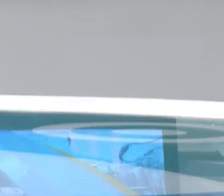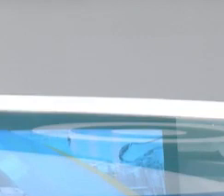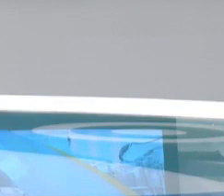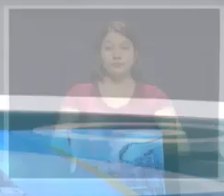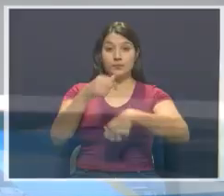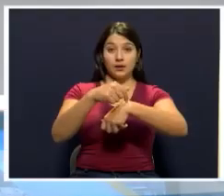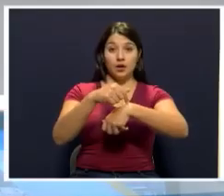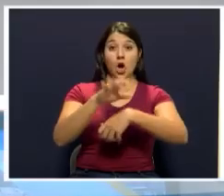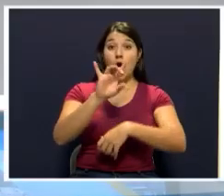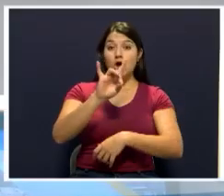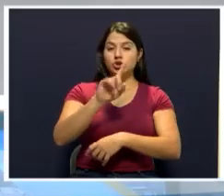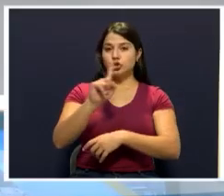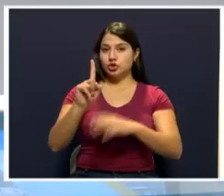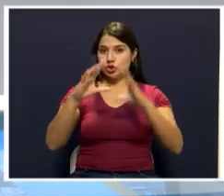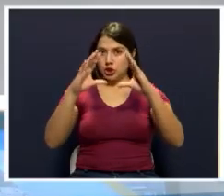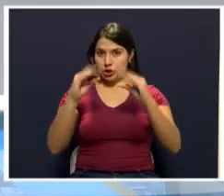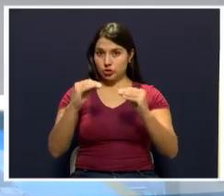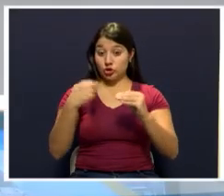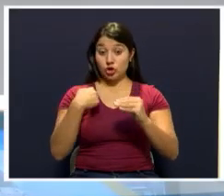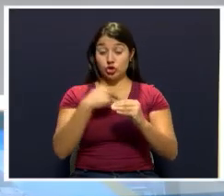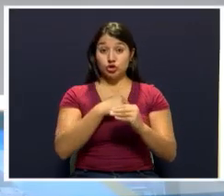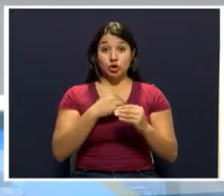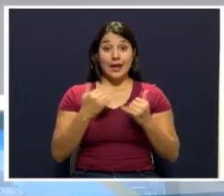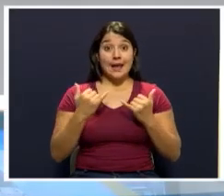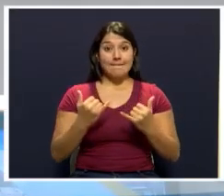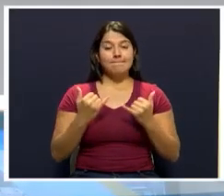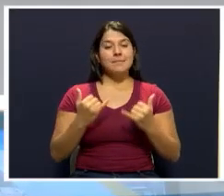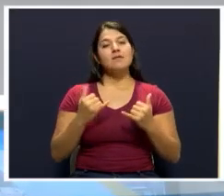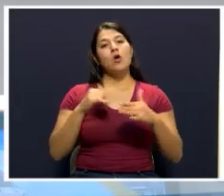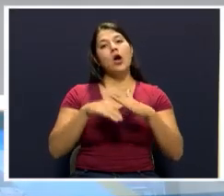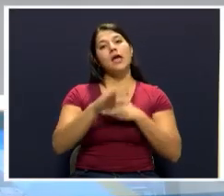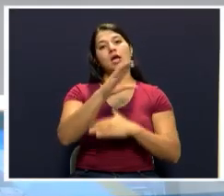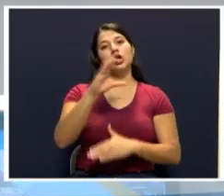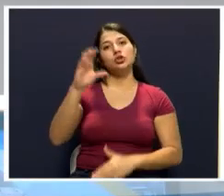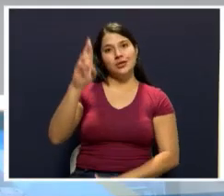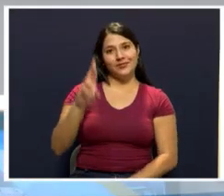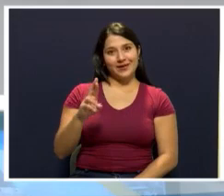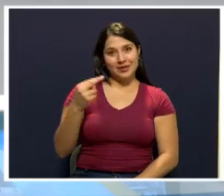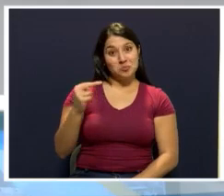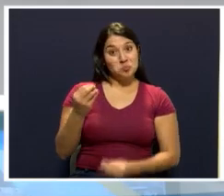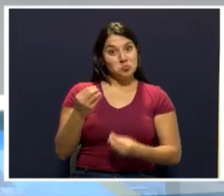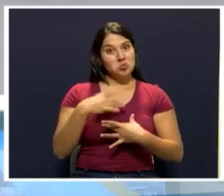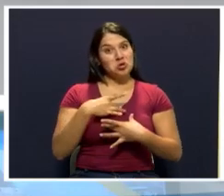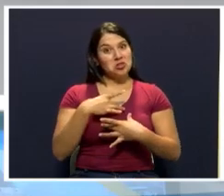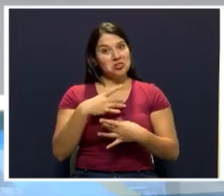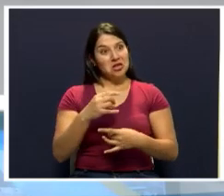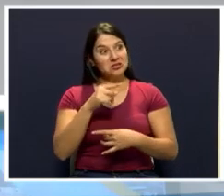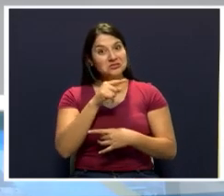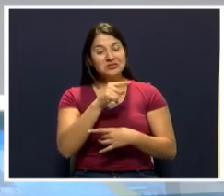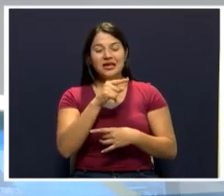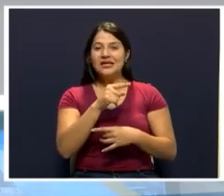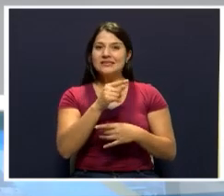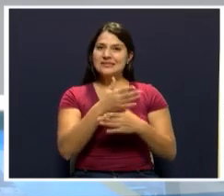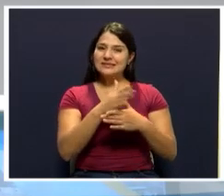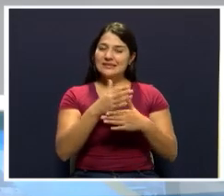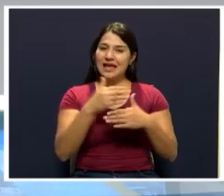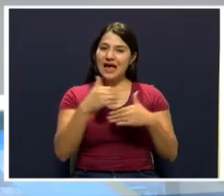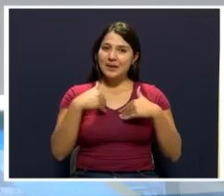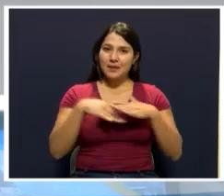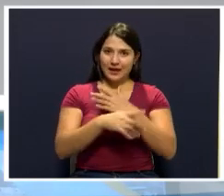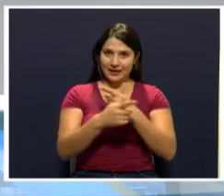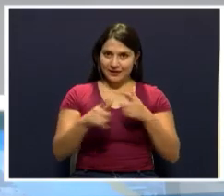Las 8:01 de la noche, estamos en vivo en Costa Rica Noticias. Interesantísima esta sección de Animales